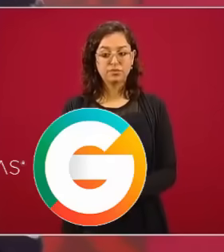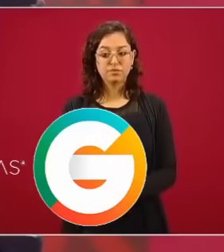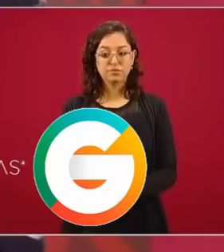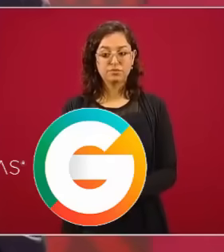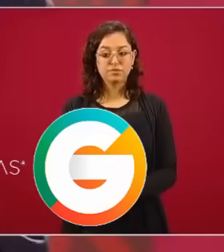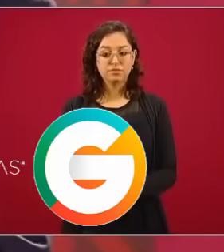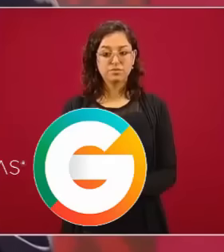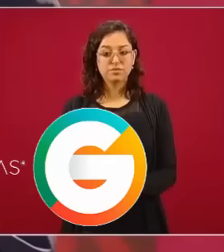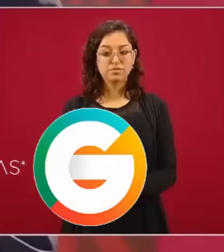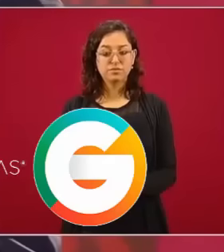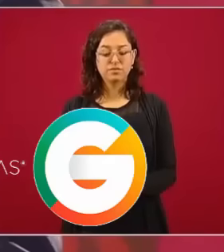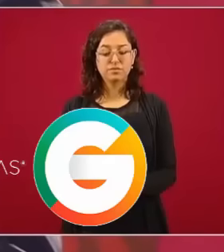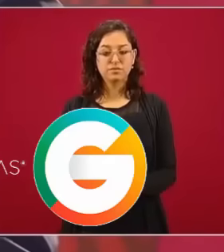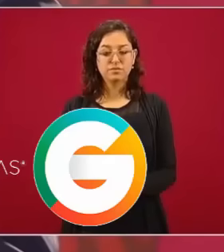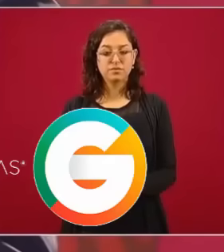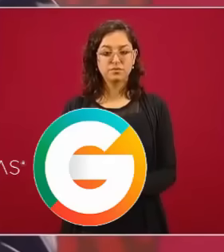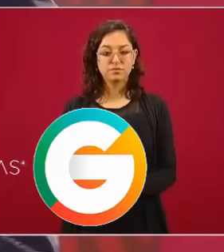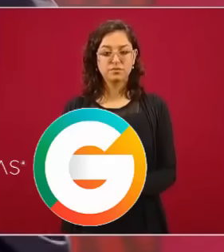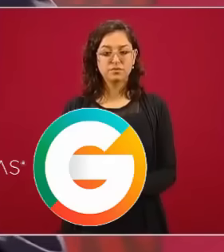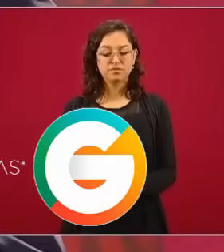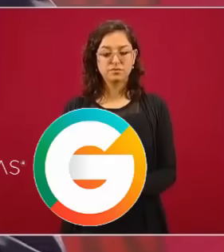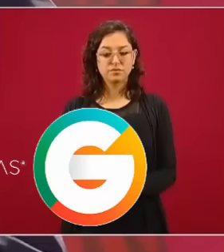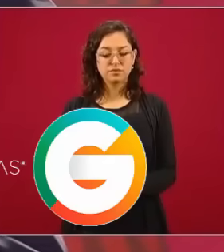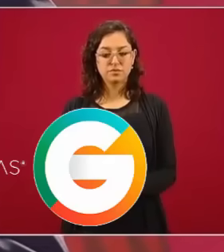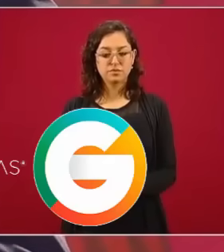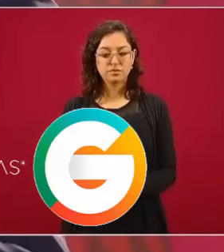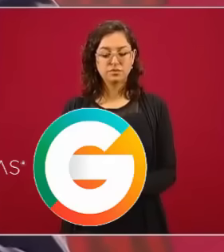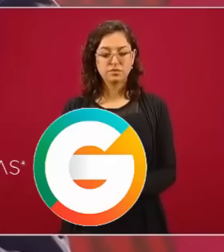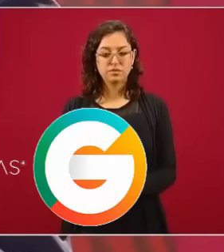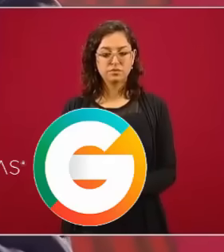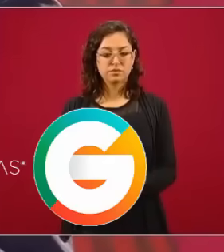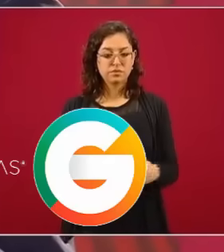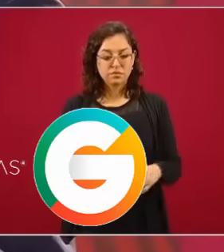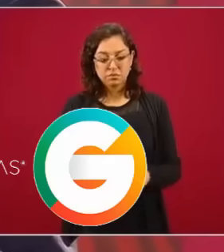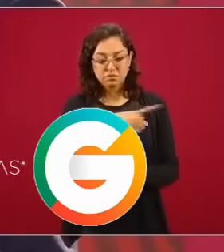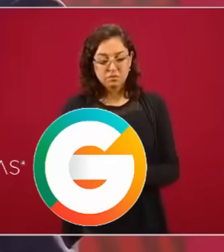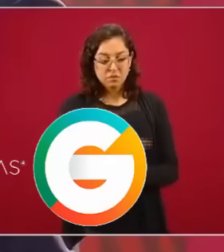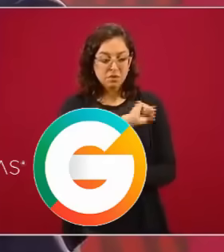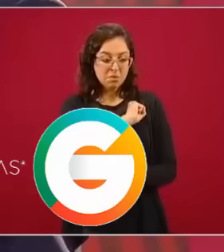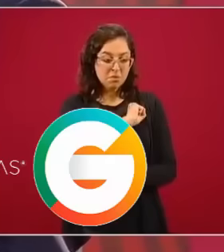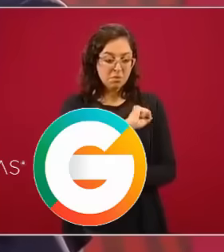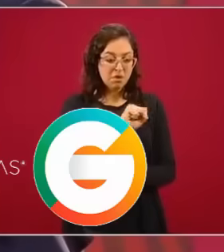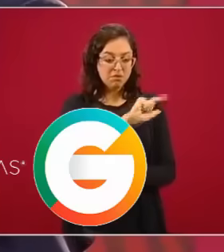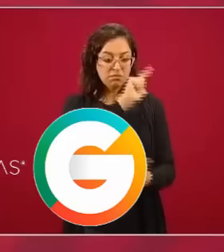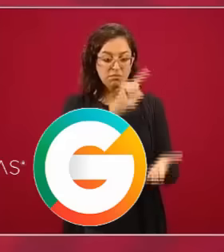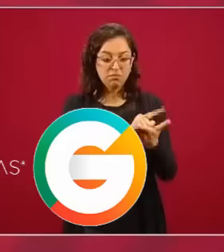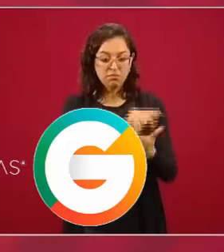no se puede tomar acuerdos con la delincuencia